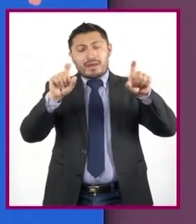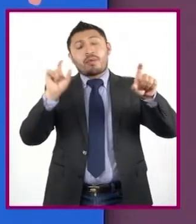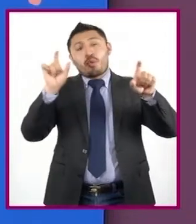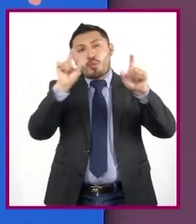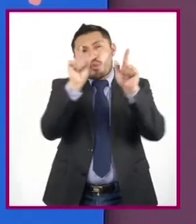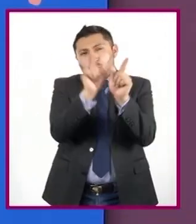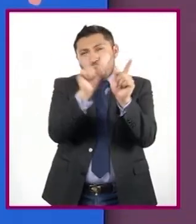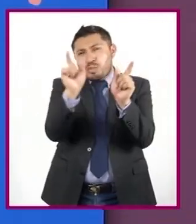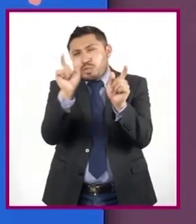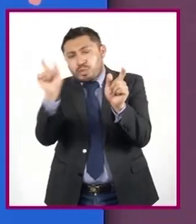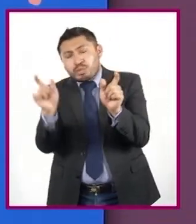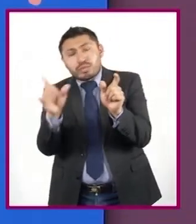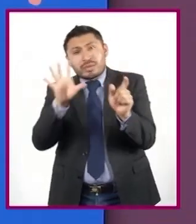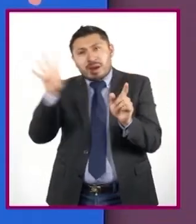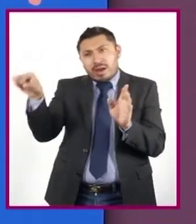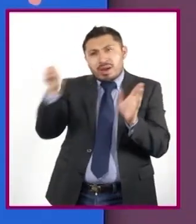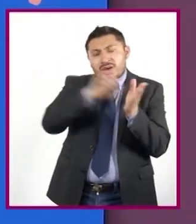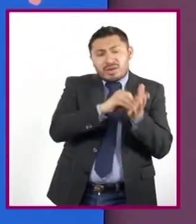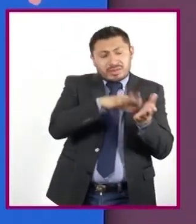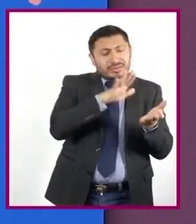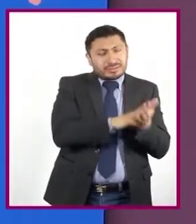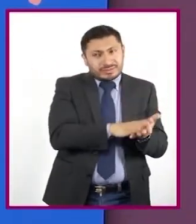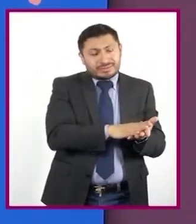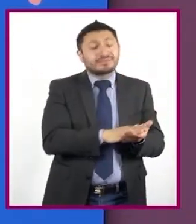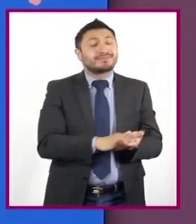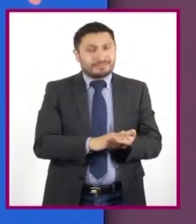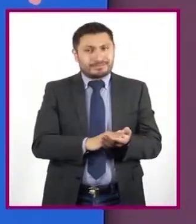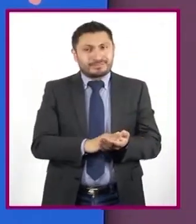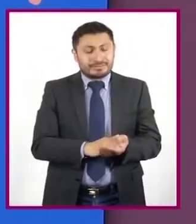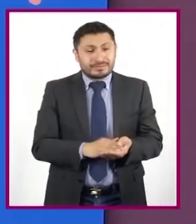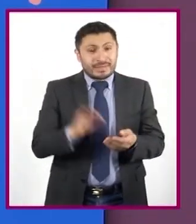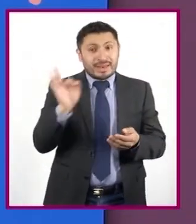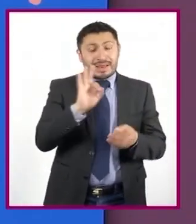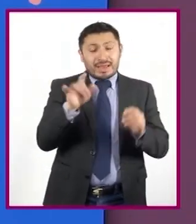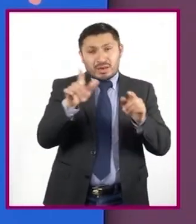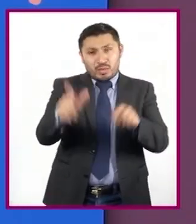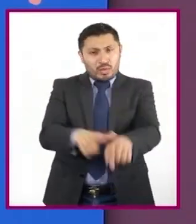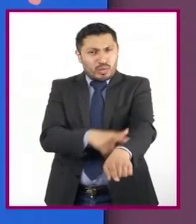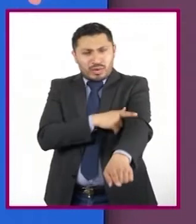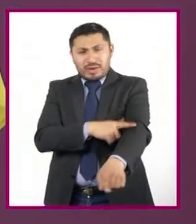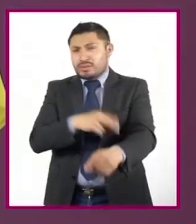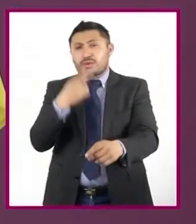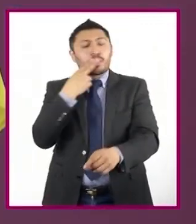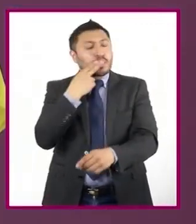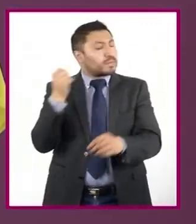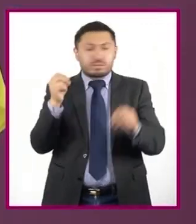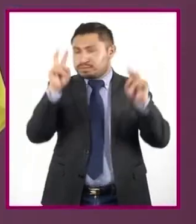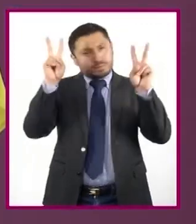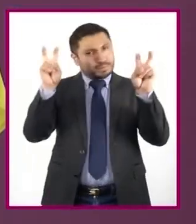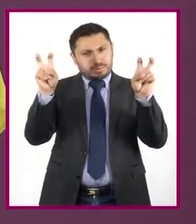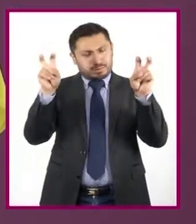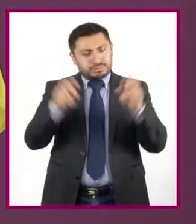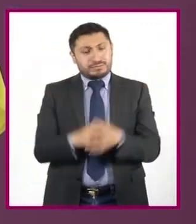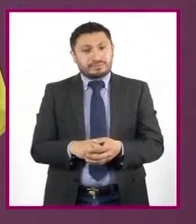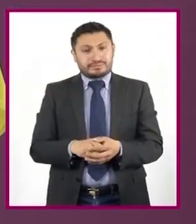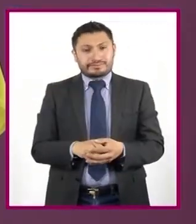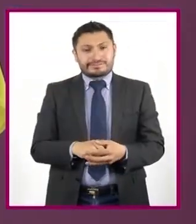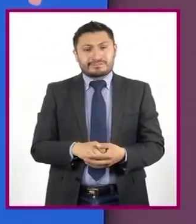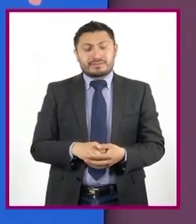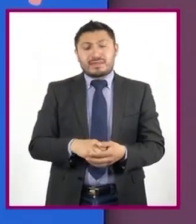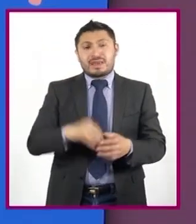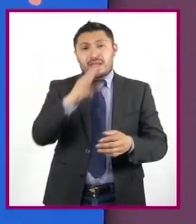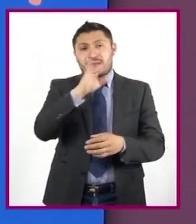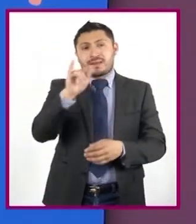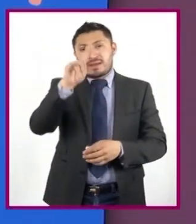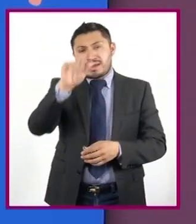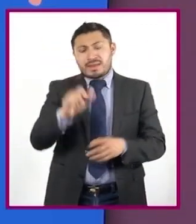toman tal cual de la obra que se está consultando. Si es extensa, no utiliza comillas. Una cita extensa